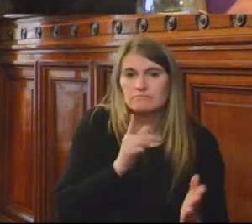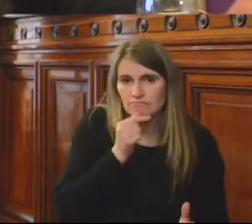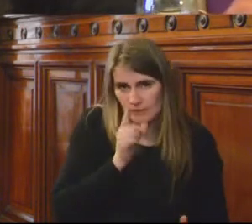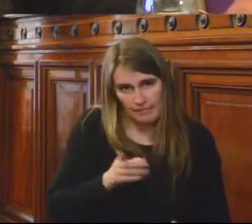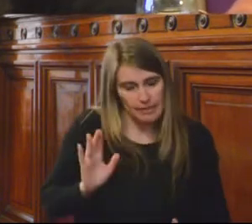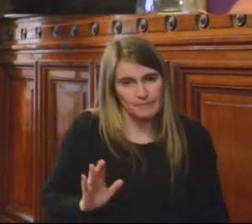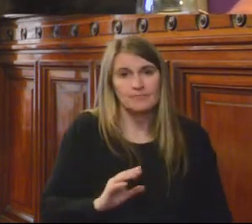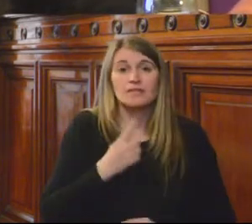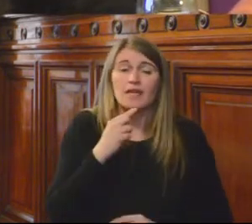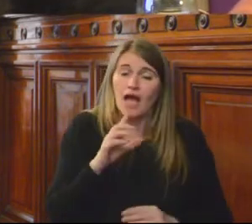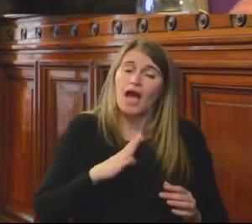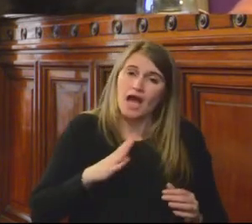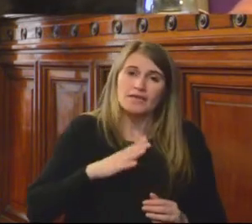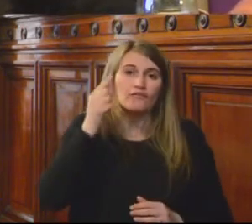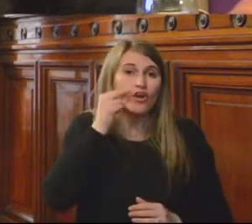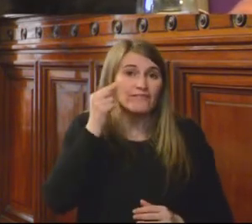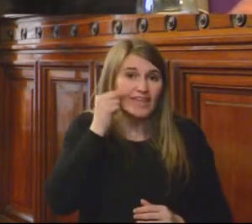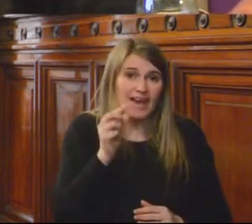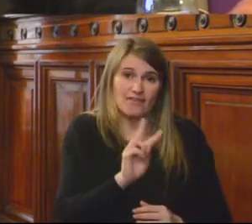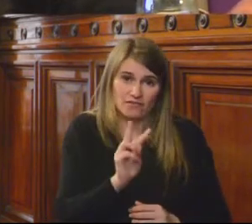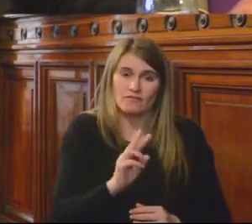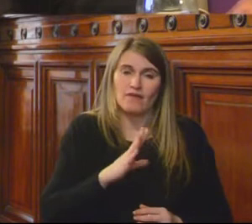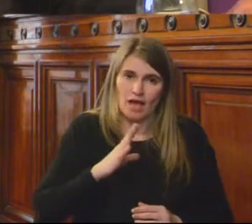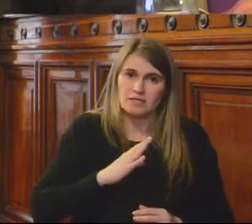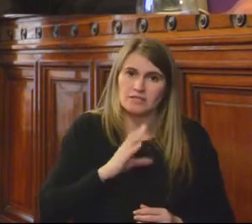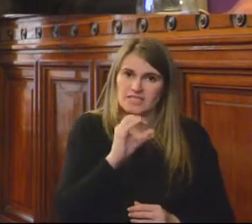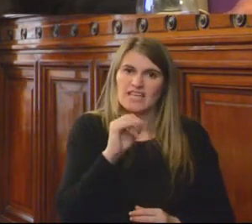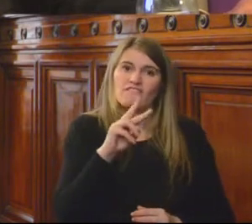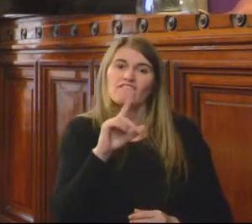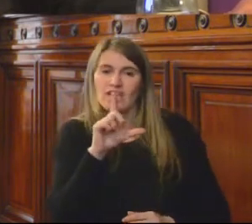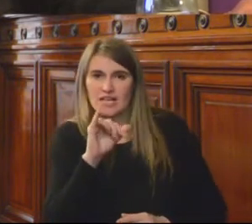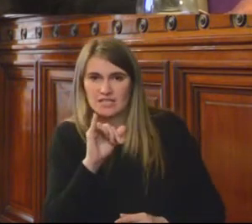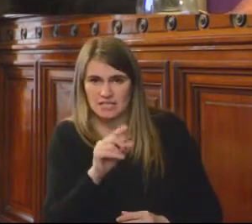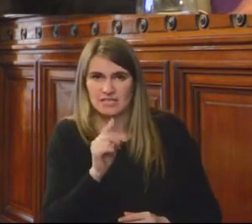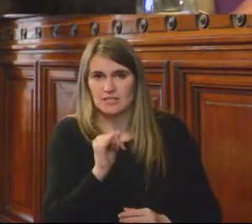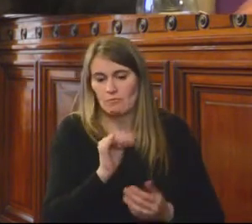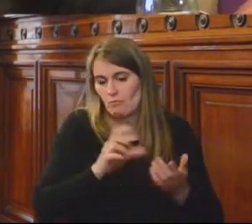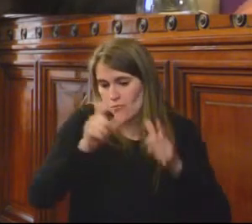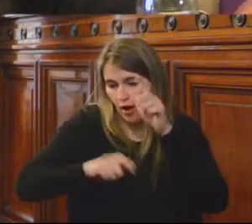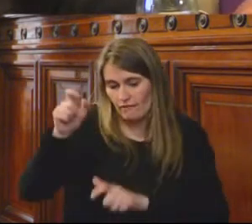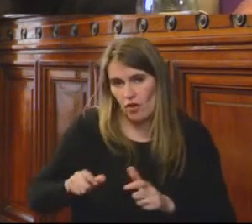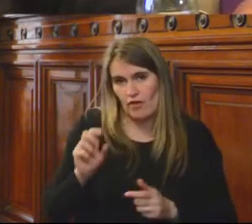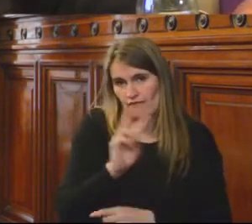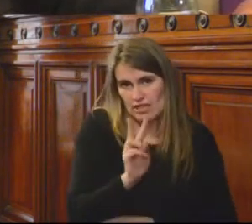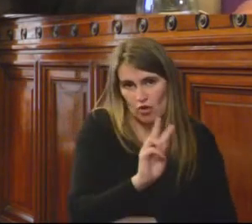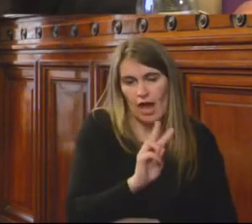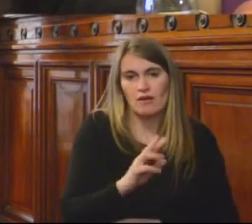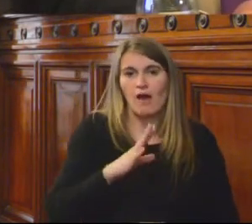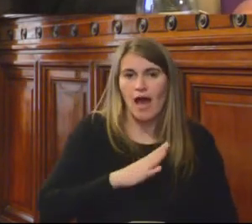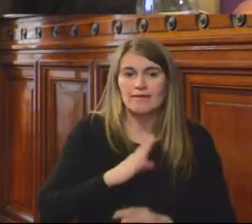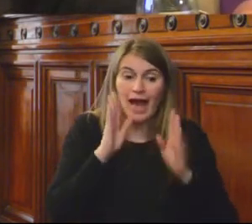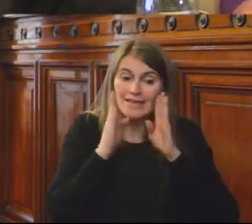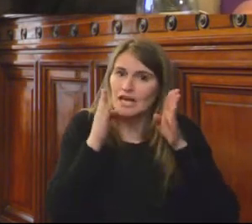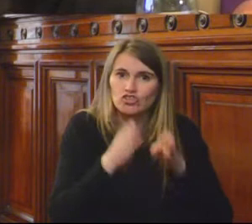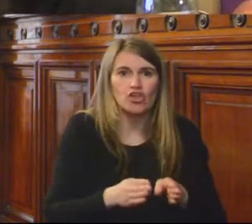Bolivariana ha avanzado en la garantía de los derechos civiles y políticos del pueblo venezolano. En este sentido, debemos destacar importantes indicadores en atención a los delitos que